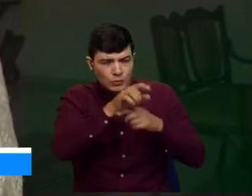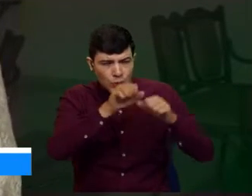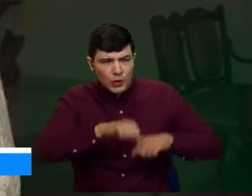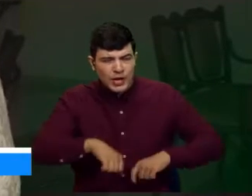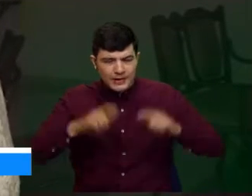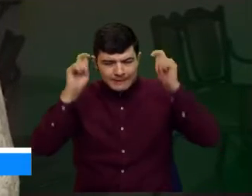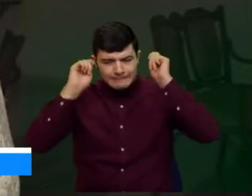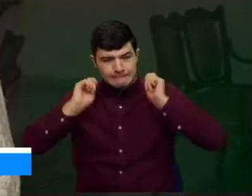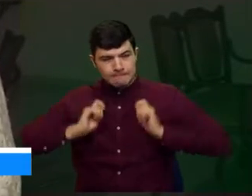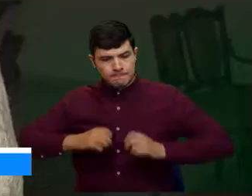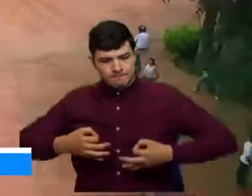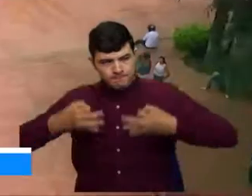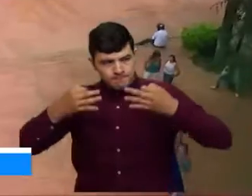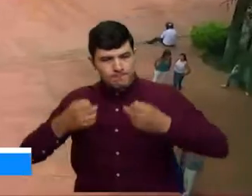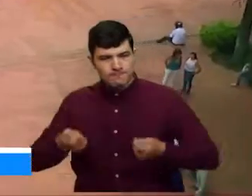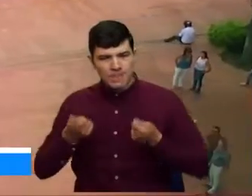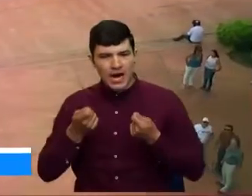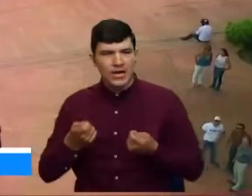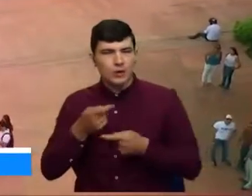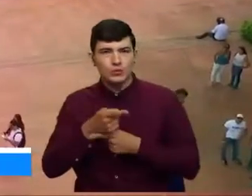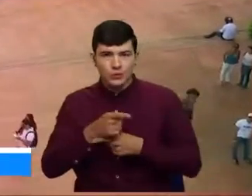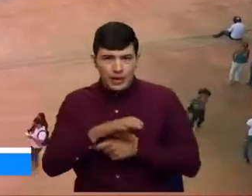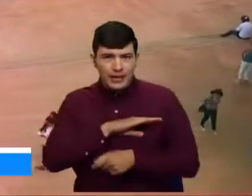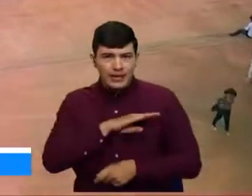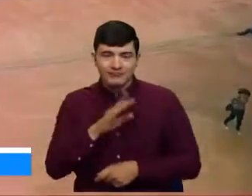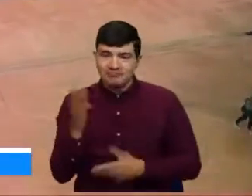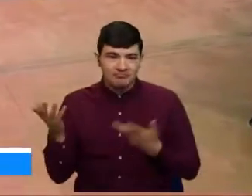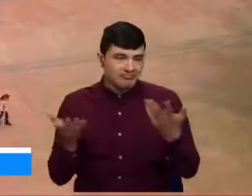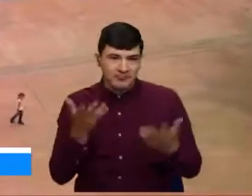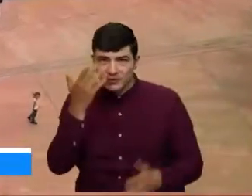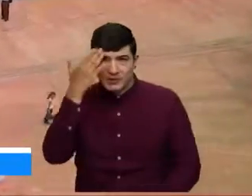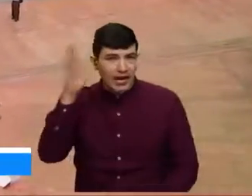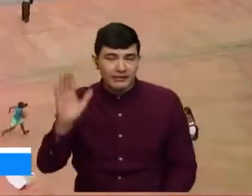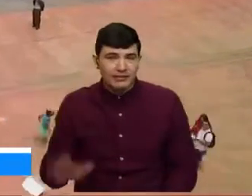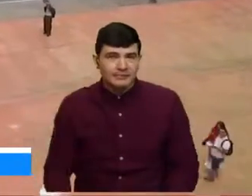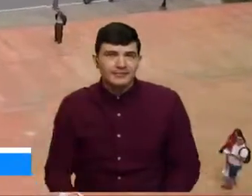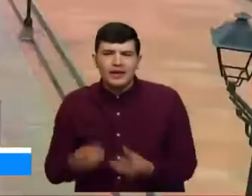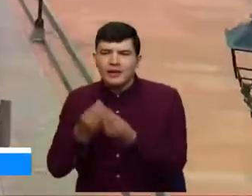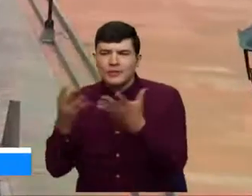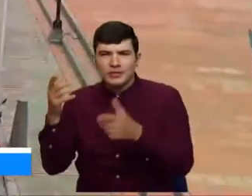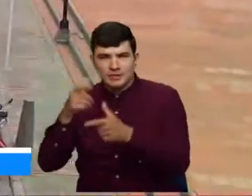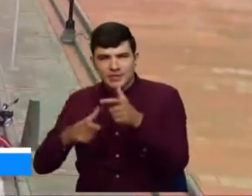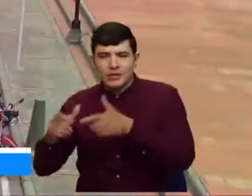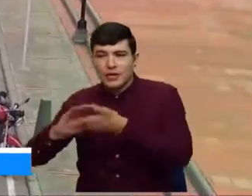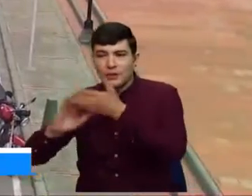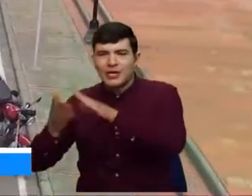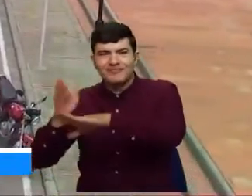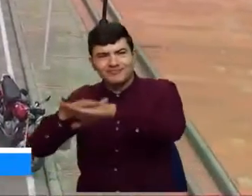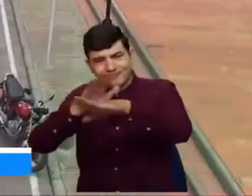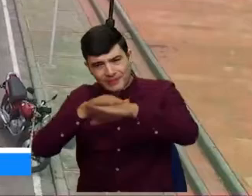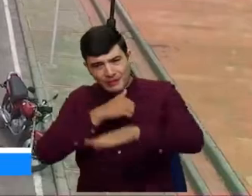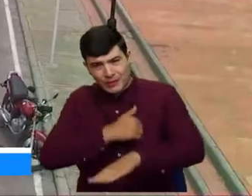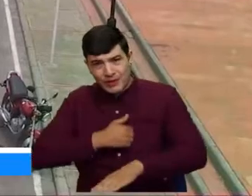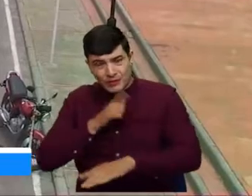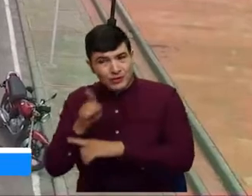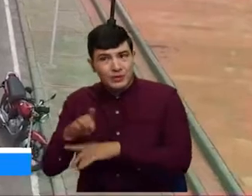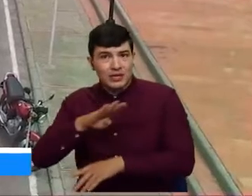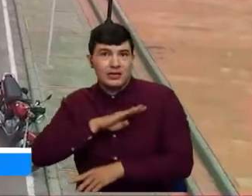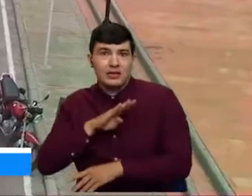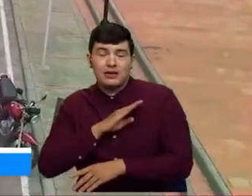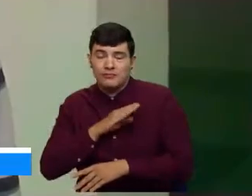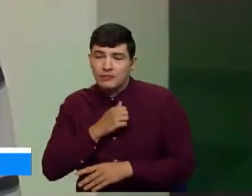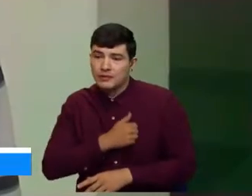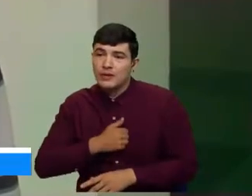asuman las riendas. Muchos son los que han hecho un llamado para que se asuma con responsabilidad y transparencia lo que resta de